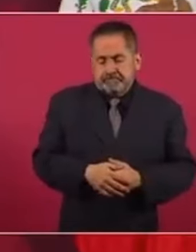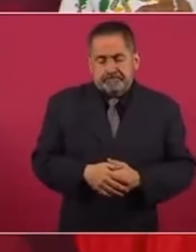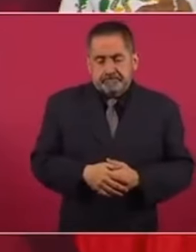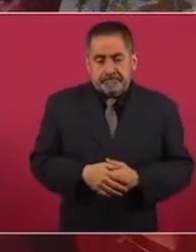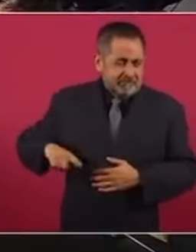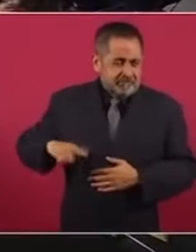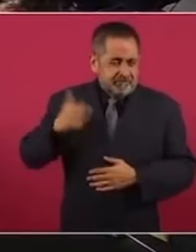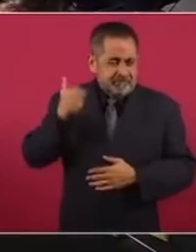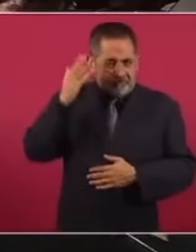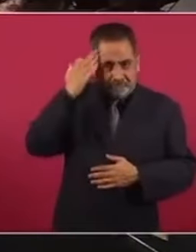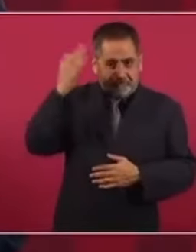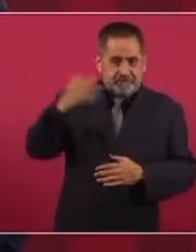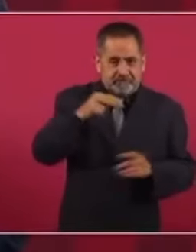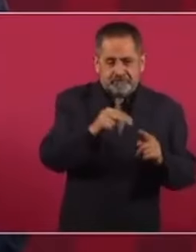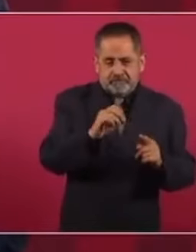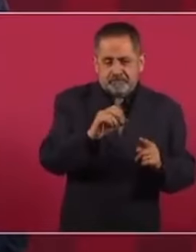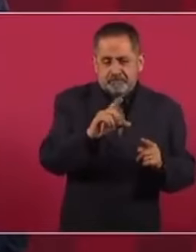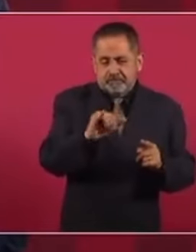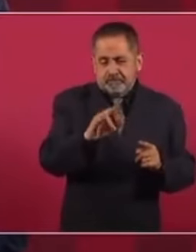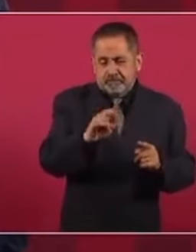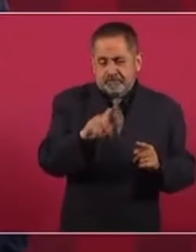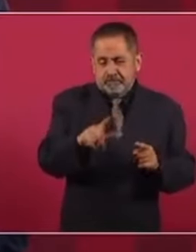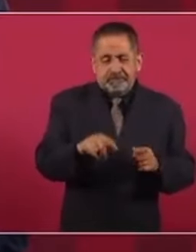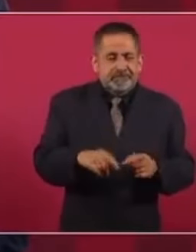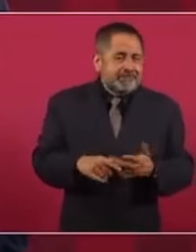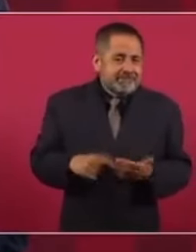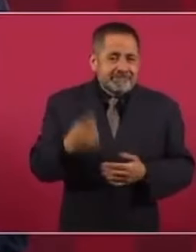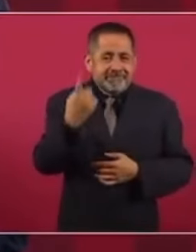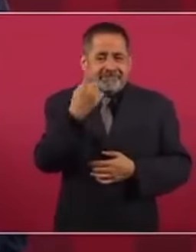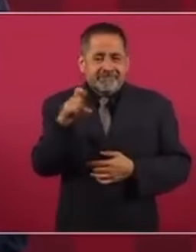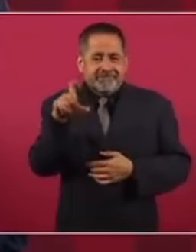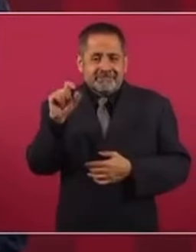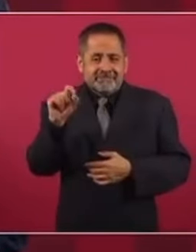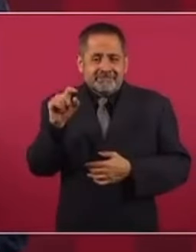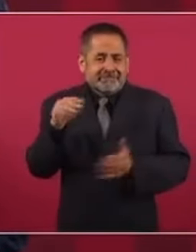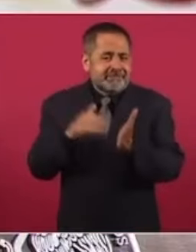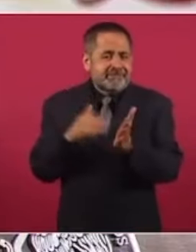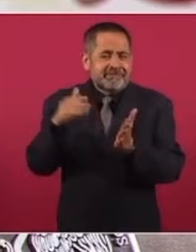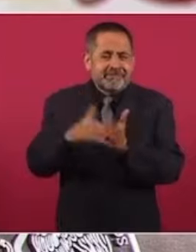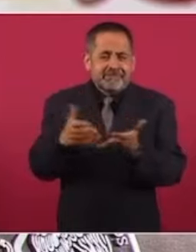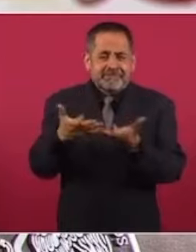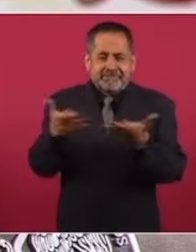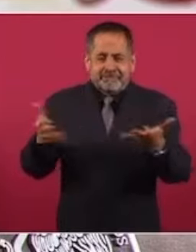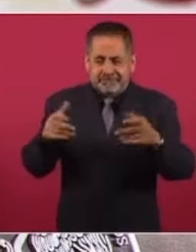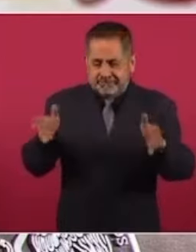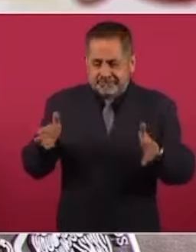neoliberales 120 millones de hectáreas concesionadas para la minería.